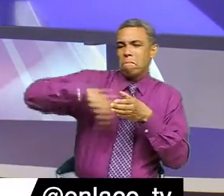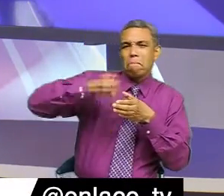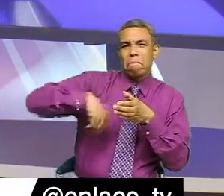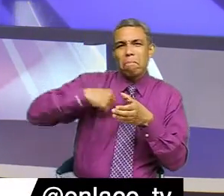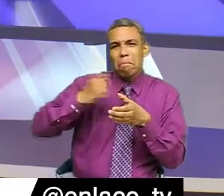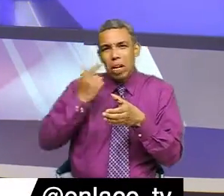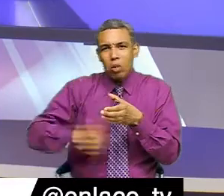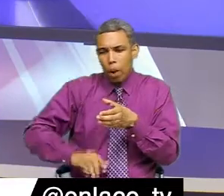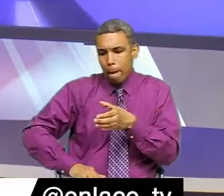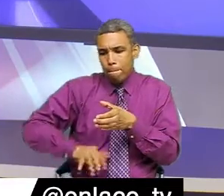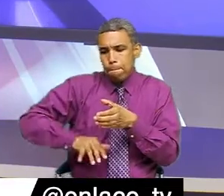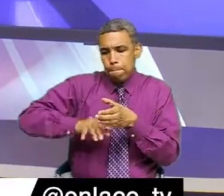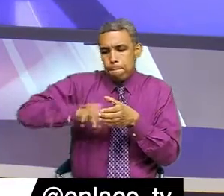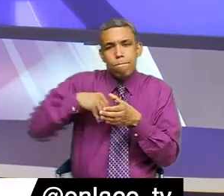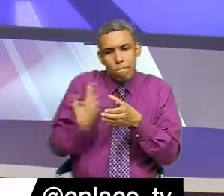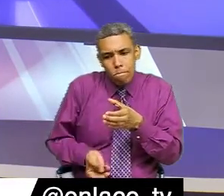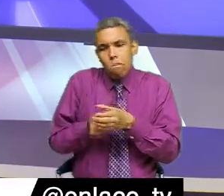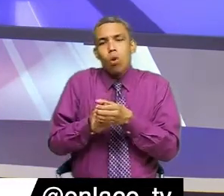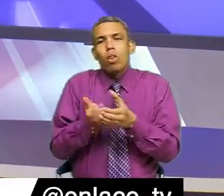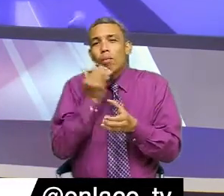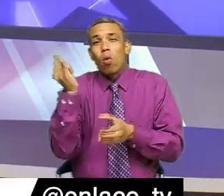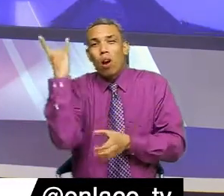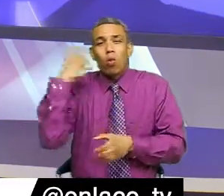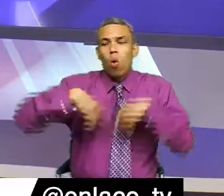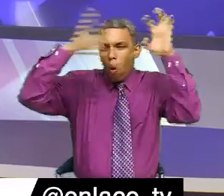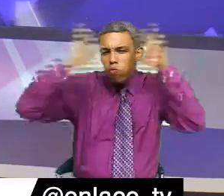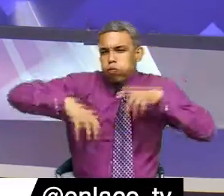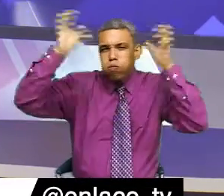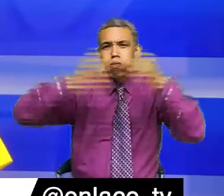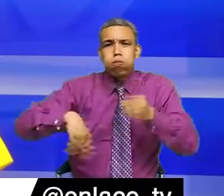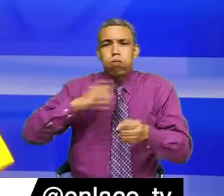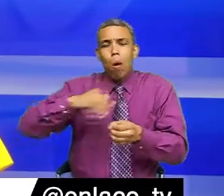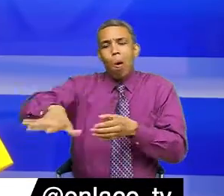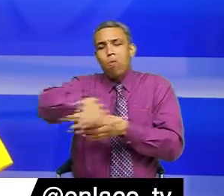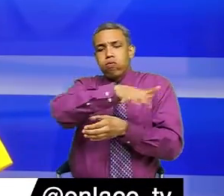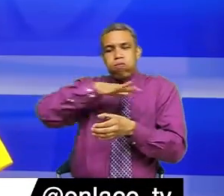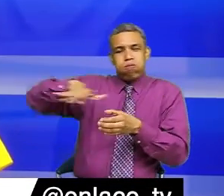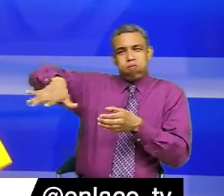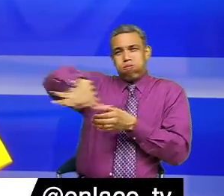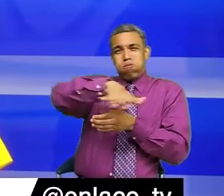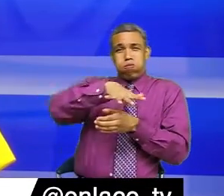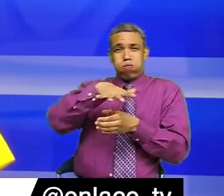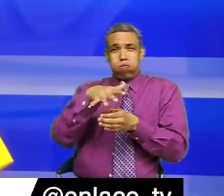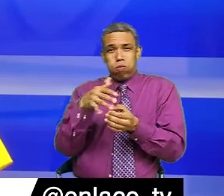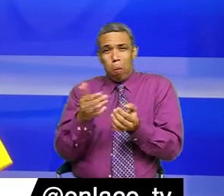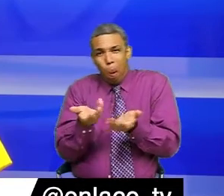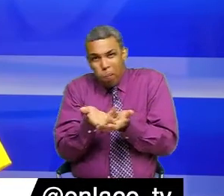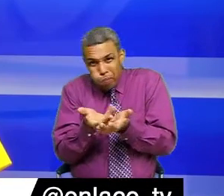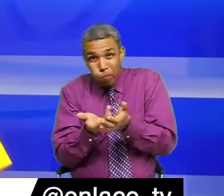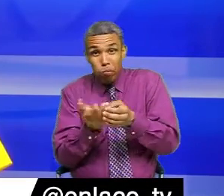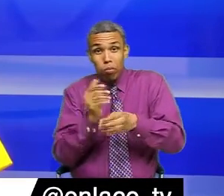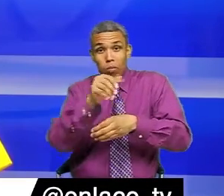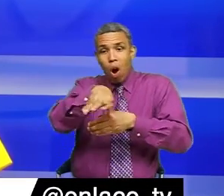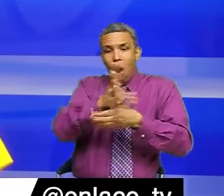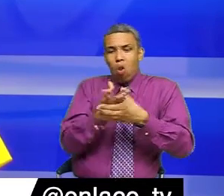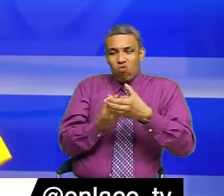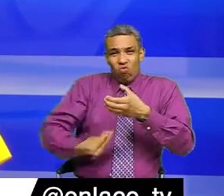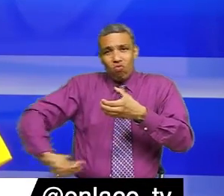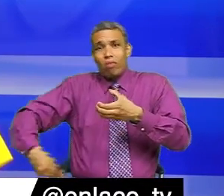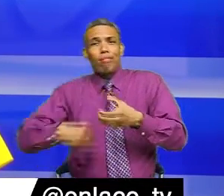objetos inservibles. Reiterémosle a la comunidad cuál es la invitación y de qué se trata. Es una importante campaña que viene liderada por el Ministerio de Medio